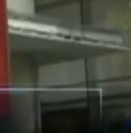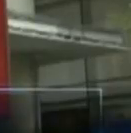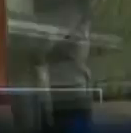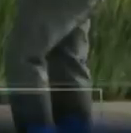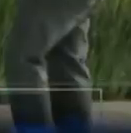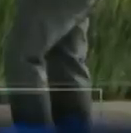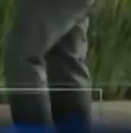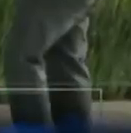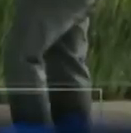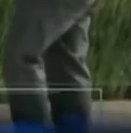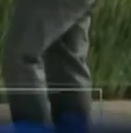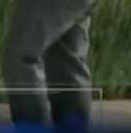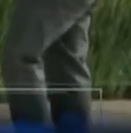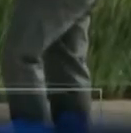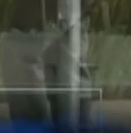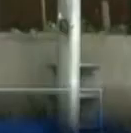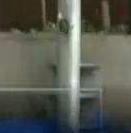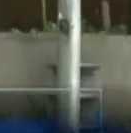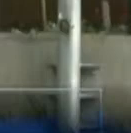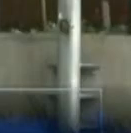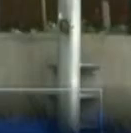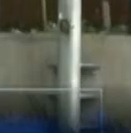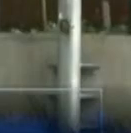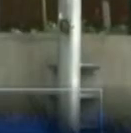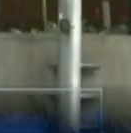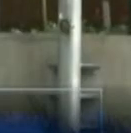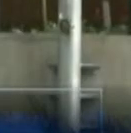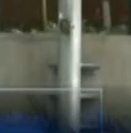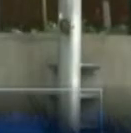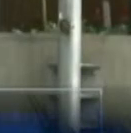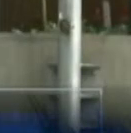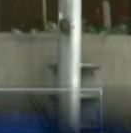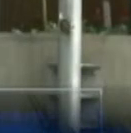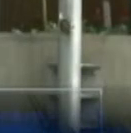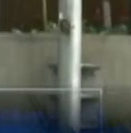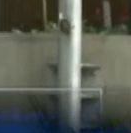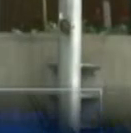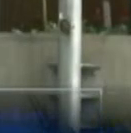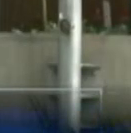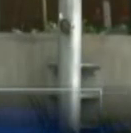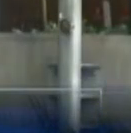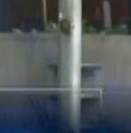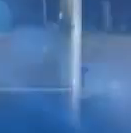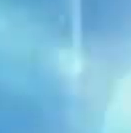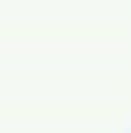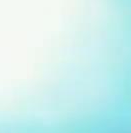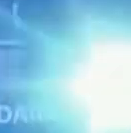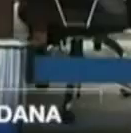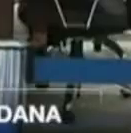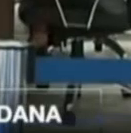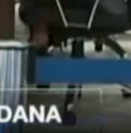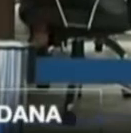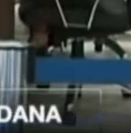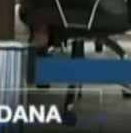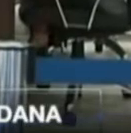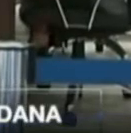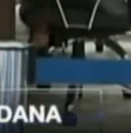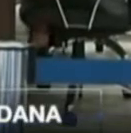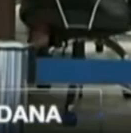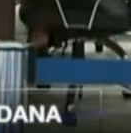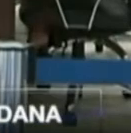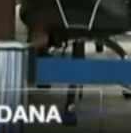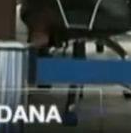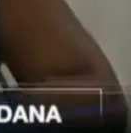Ecuador solicitó al Departamento de Justicia de Estados Unidos la entrega de información sobre caso Odebrecht. Consejo de